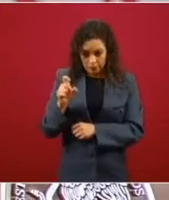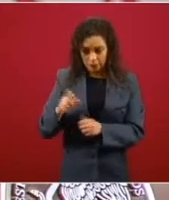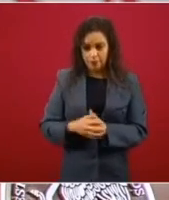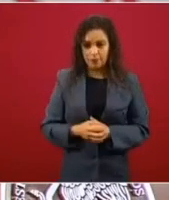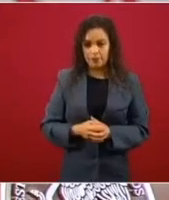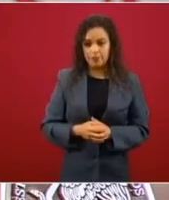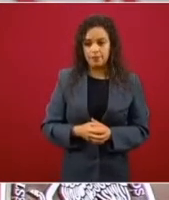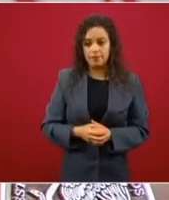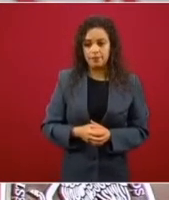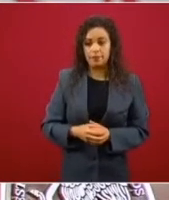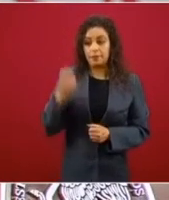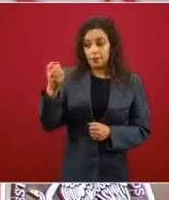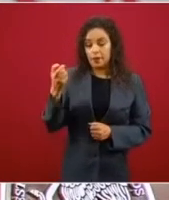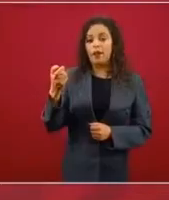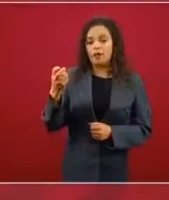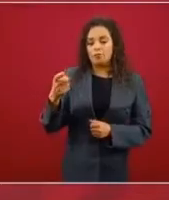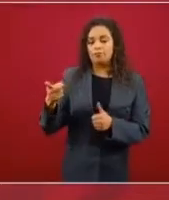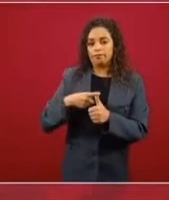es un primer tramo